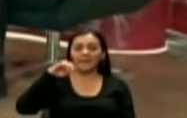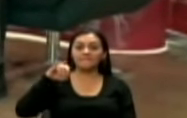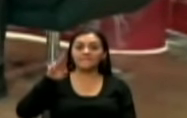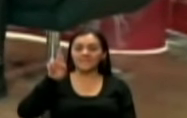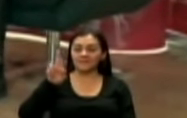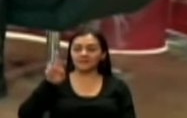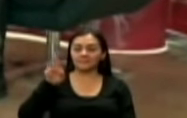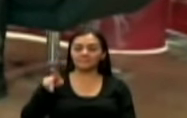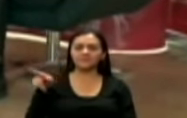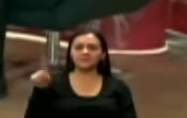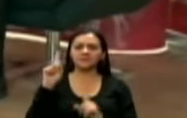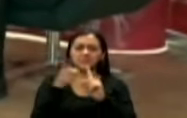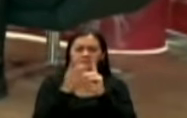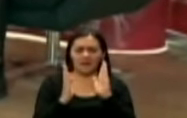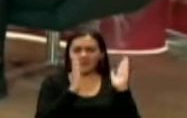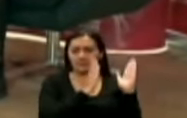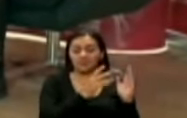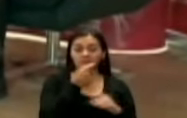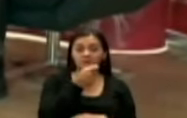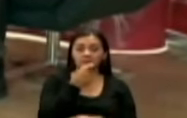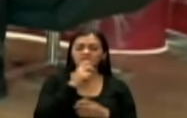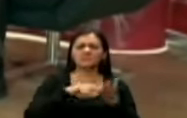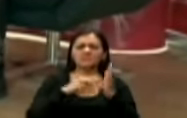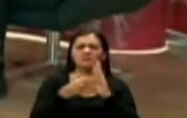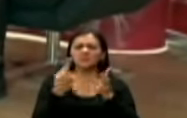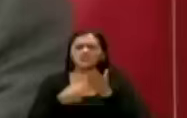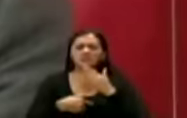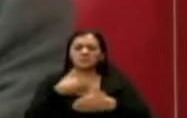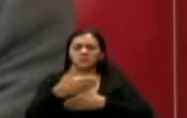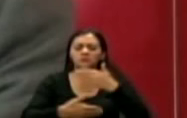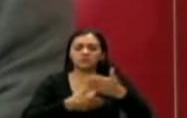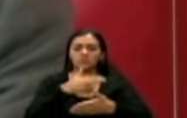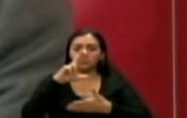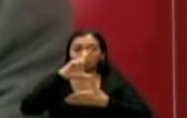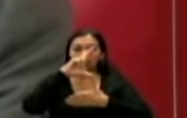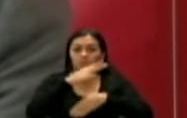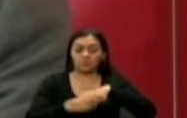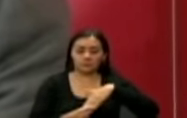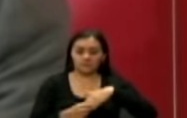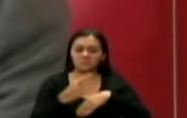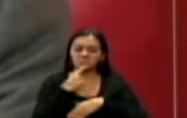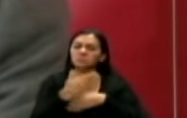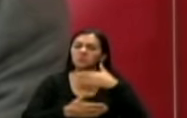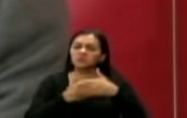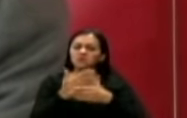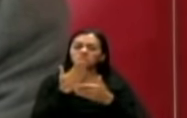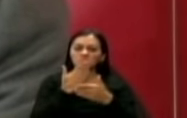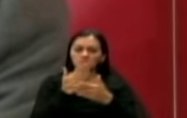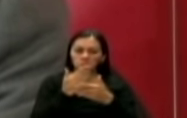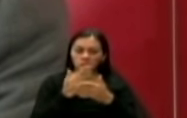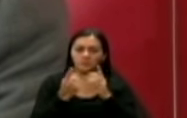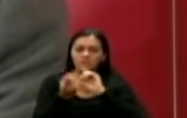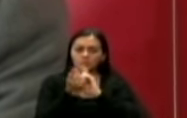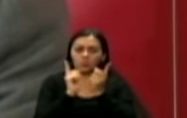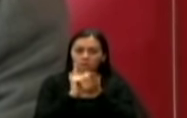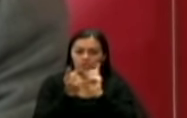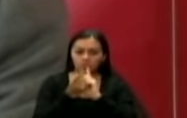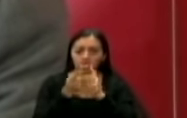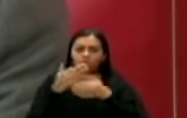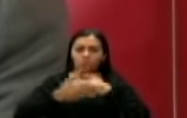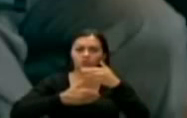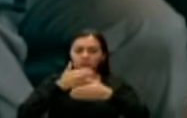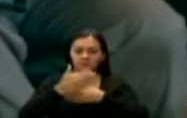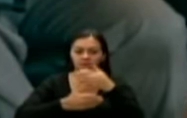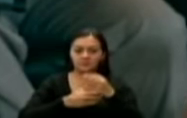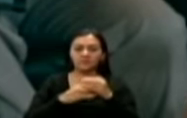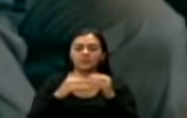en la primera parte de lo que ha significado estos procesos de América Latina, procesos políticos progresistas de varios países